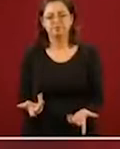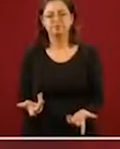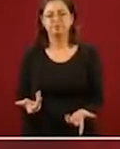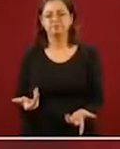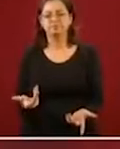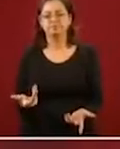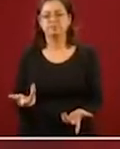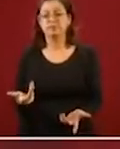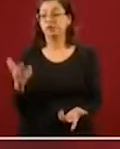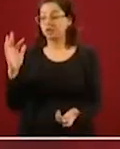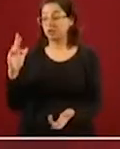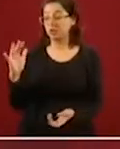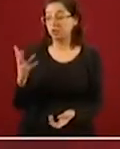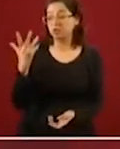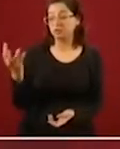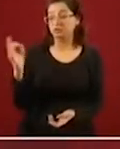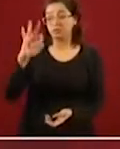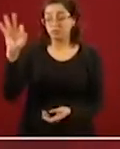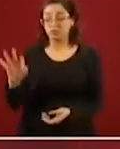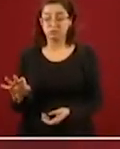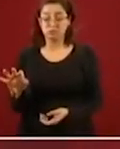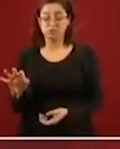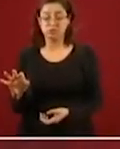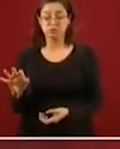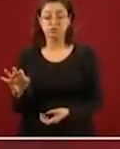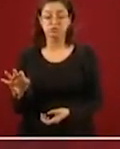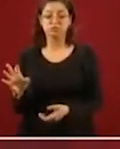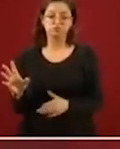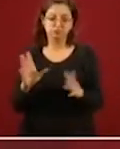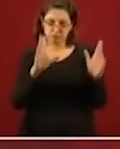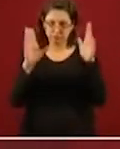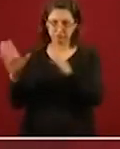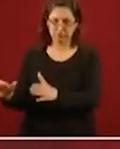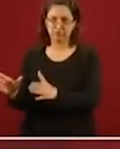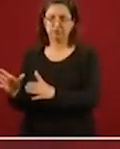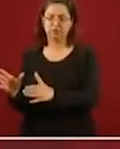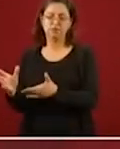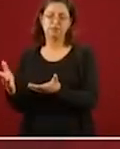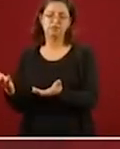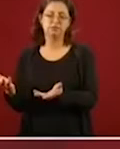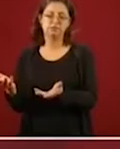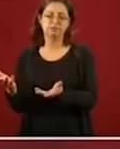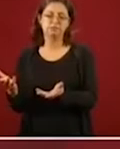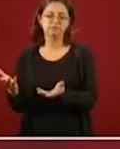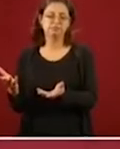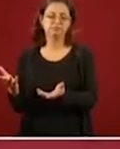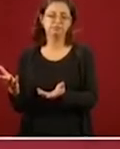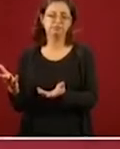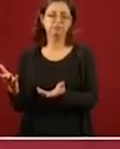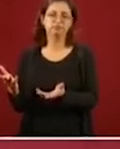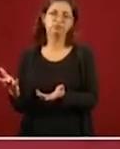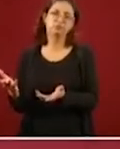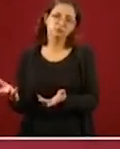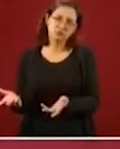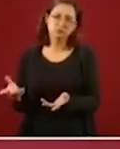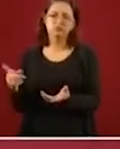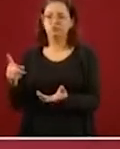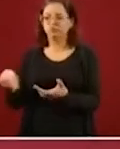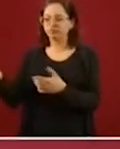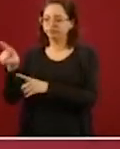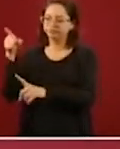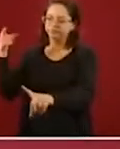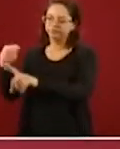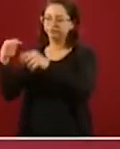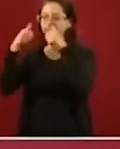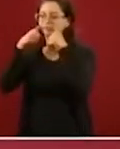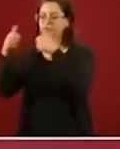a ese 55% va dedicado, o es la población